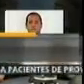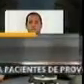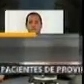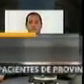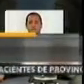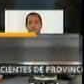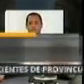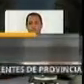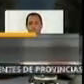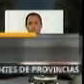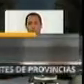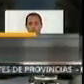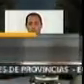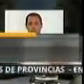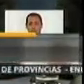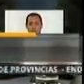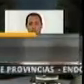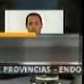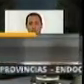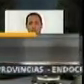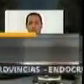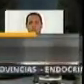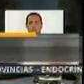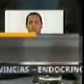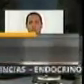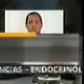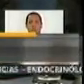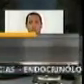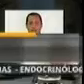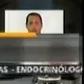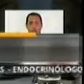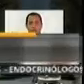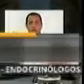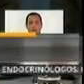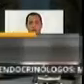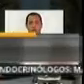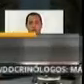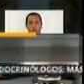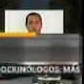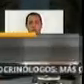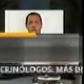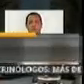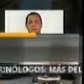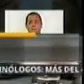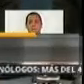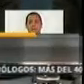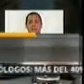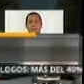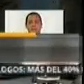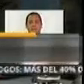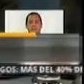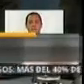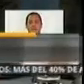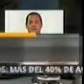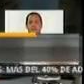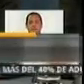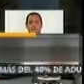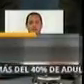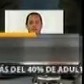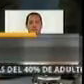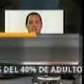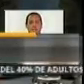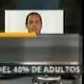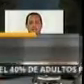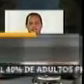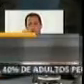Lo segundo que hay que decir es que esta fue una reunión para defender los altos